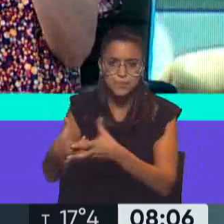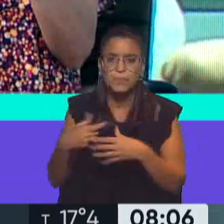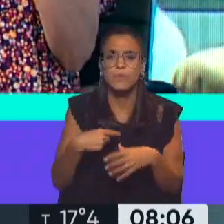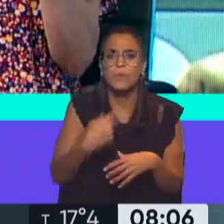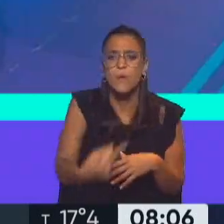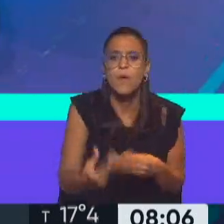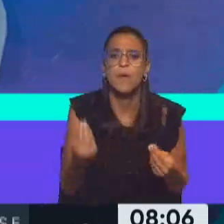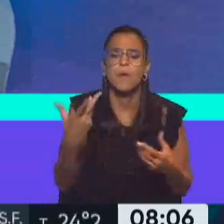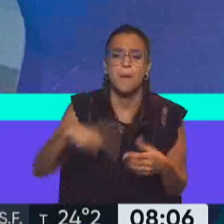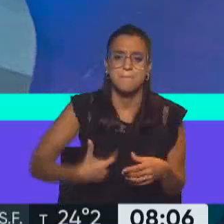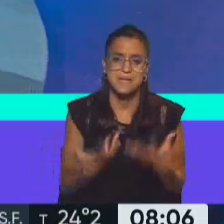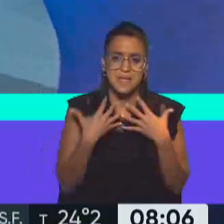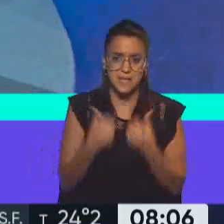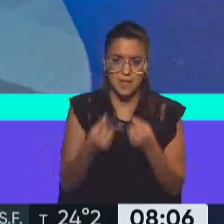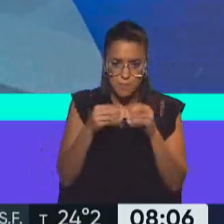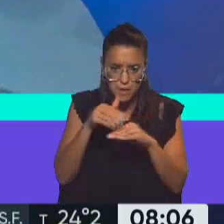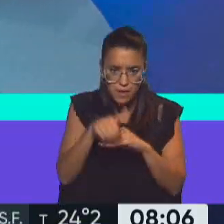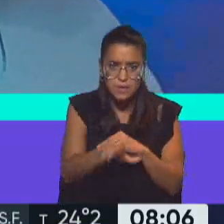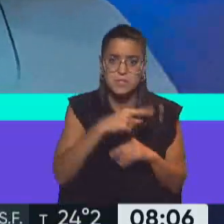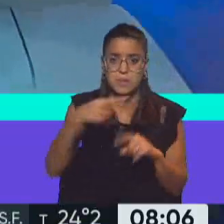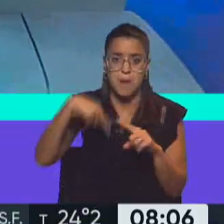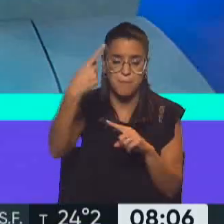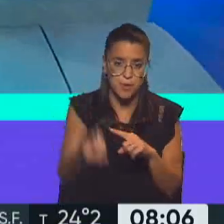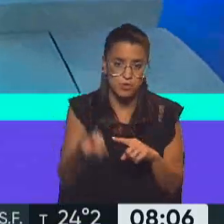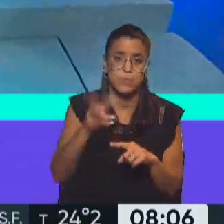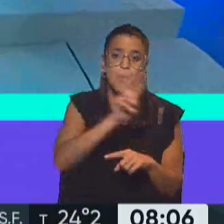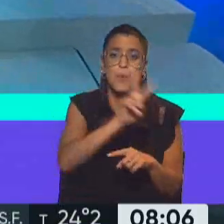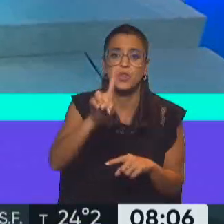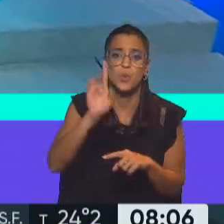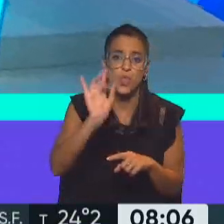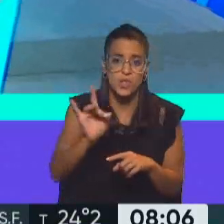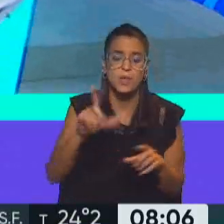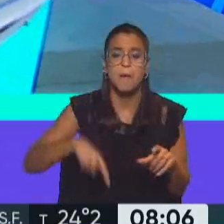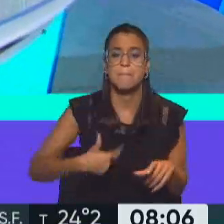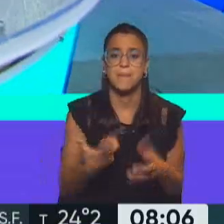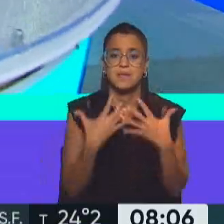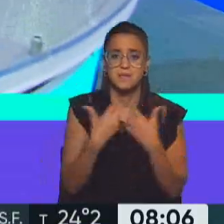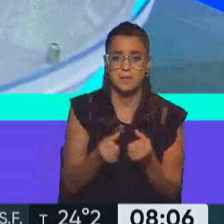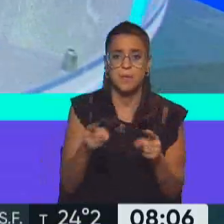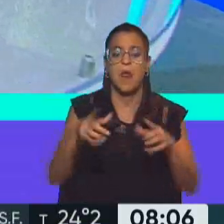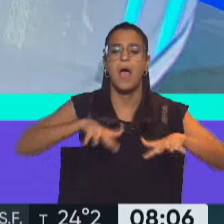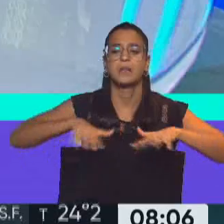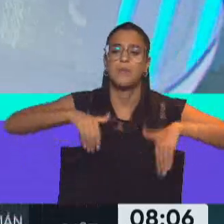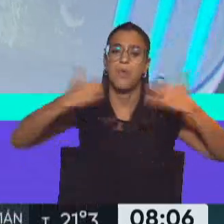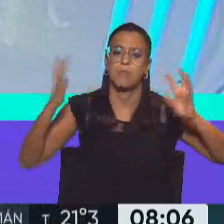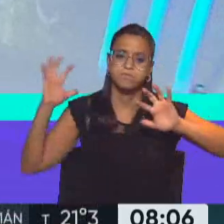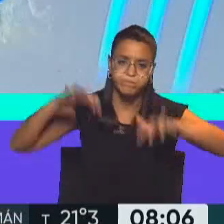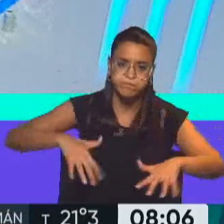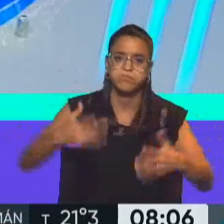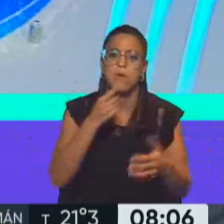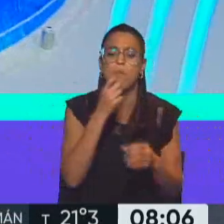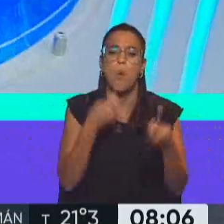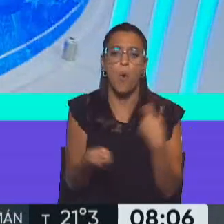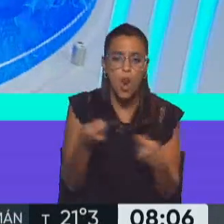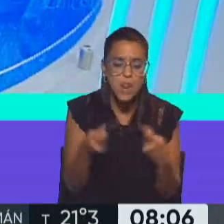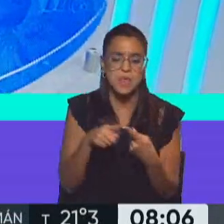pondrá en marcha el pase sanitario. Sí. A partir de la semana que viene, del próximo 21 de diciembre, pase sanitario para actividades masivas, para entrar a los